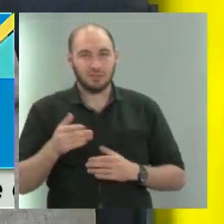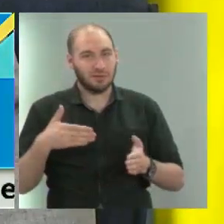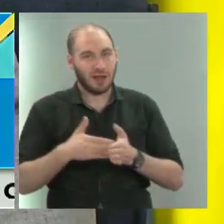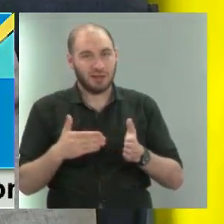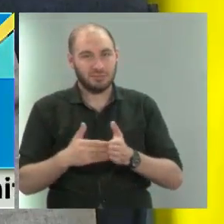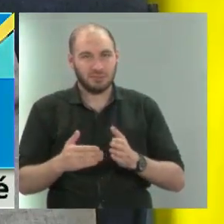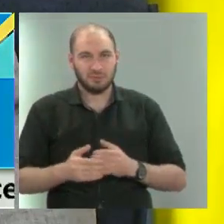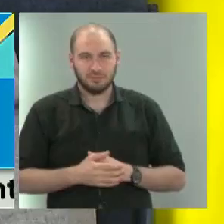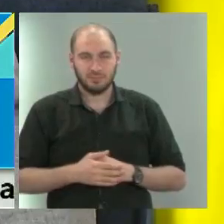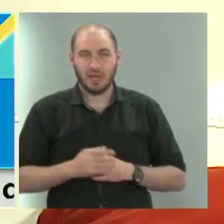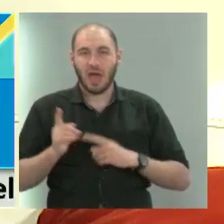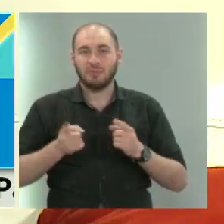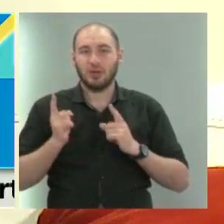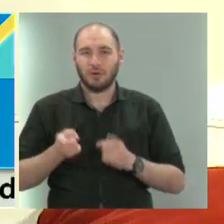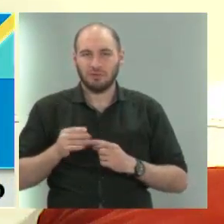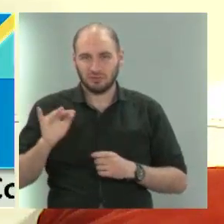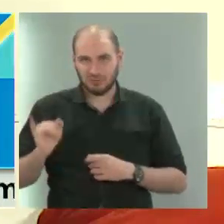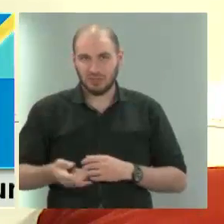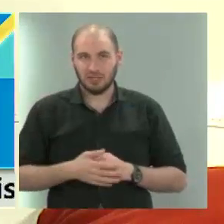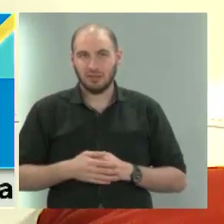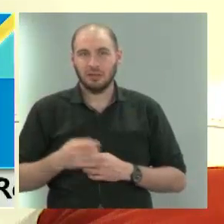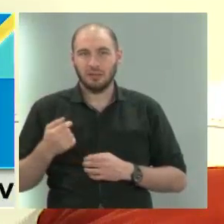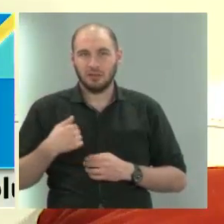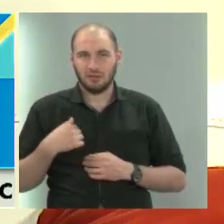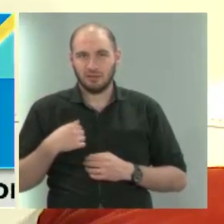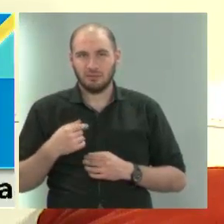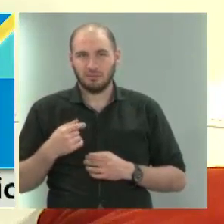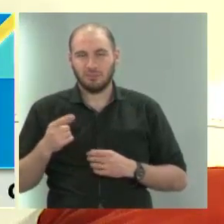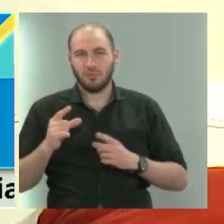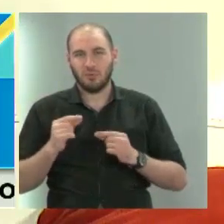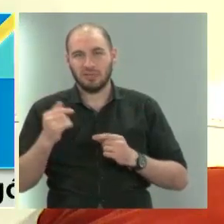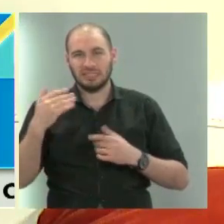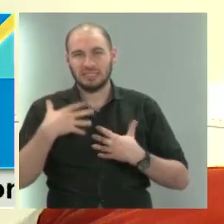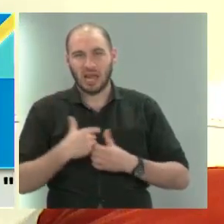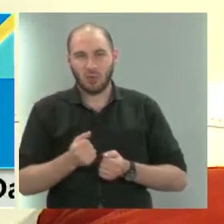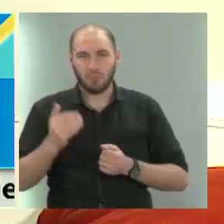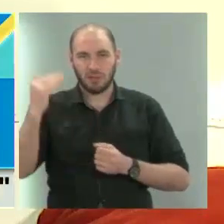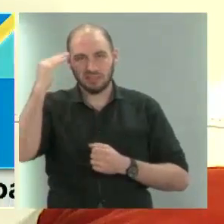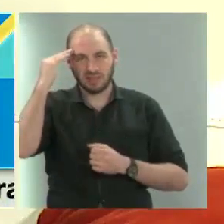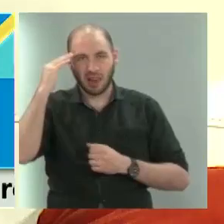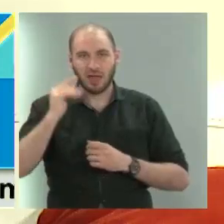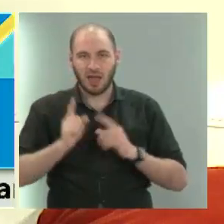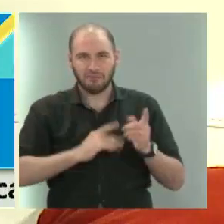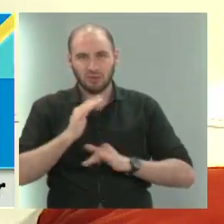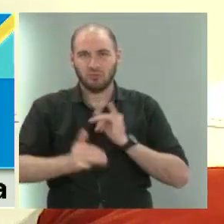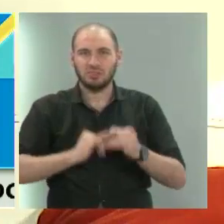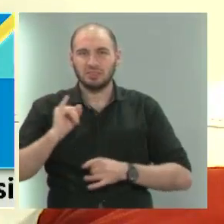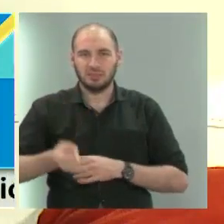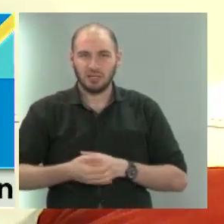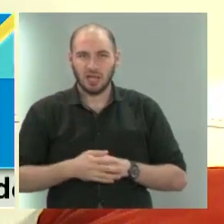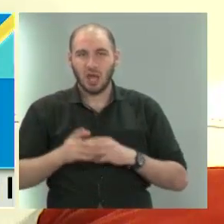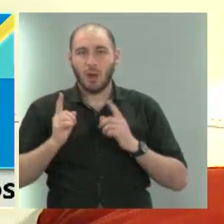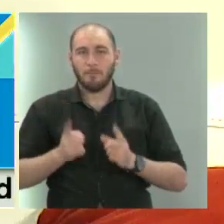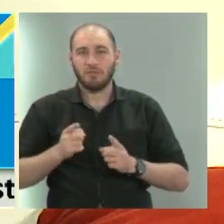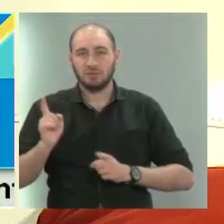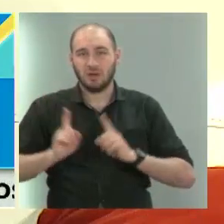limitarlo. Por ahí el docente sí, ¿no? Uno podría, cuando hoy ve un poco de cifras de salud mental, podría decir, ¿no? Que el docente por